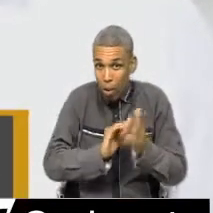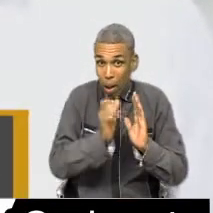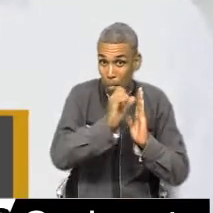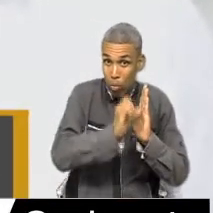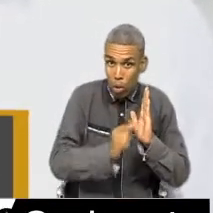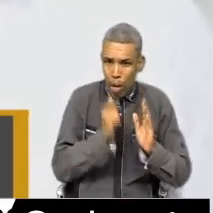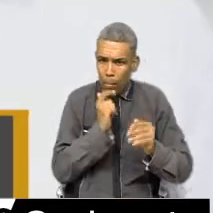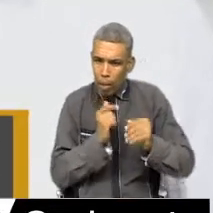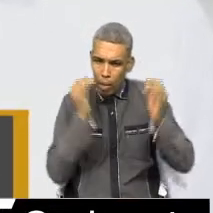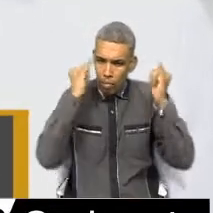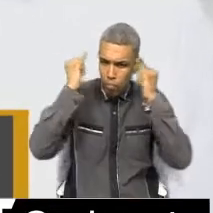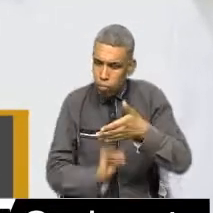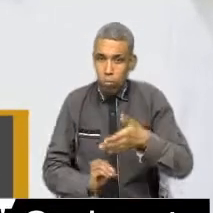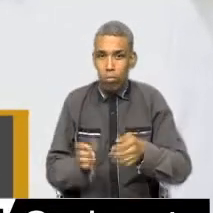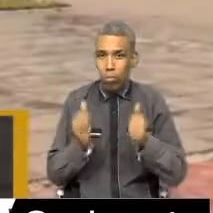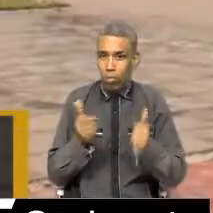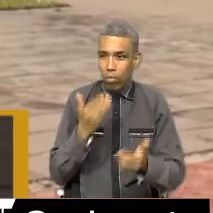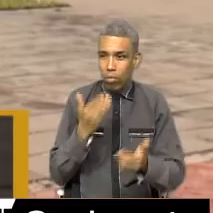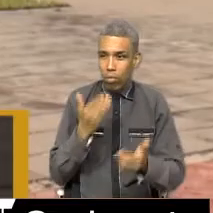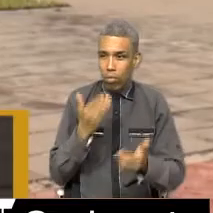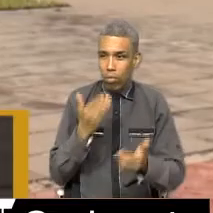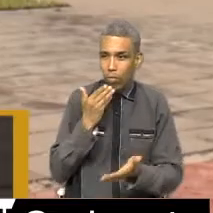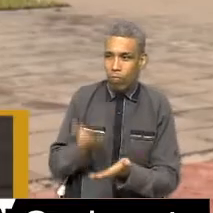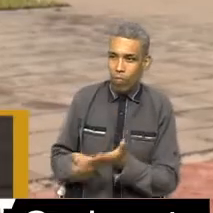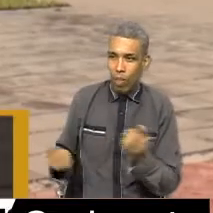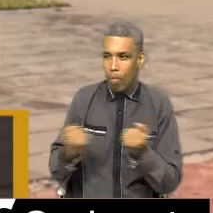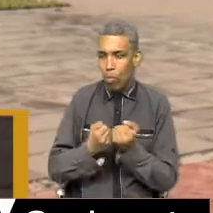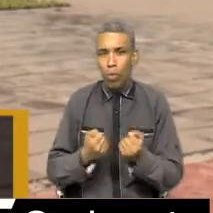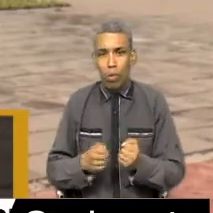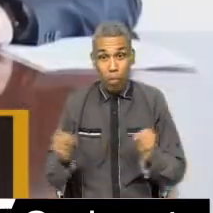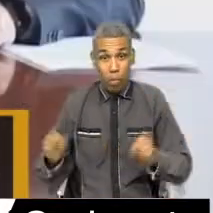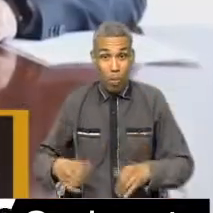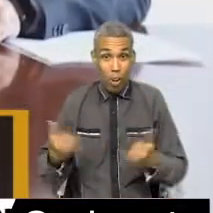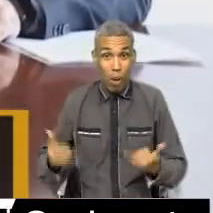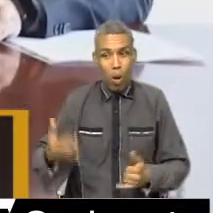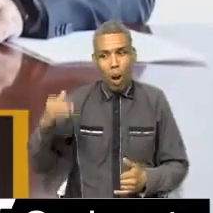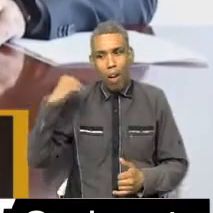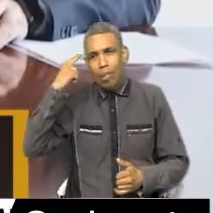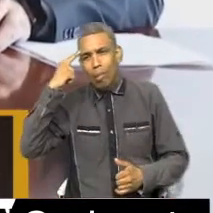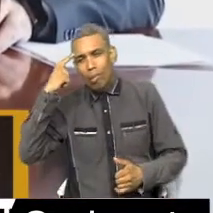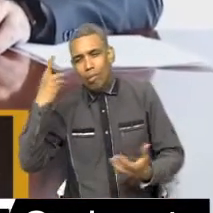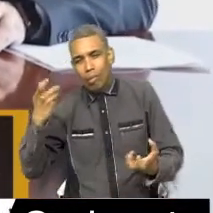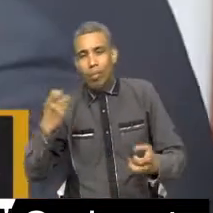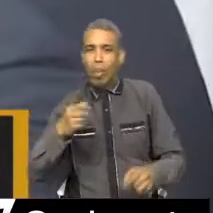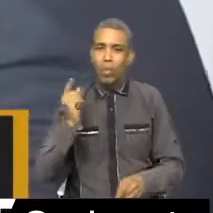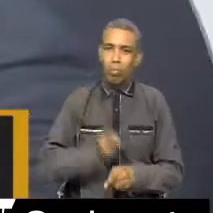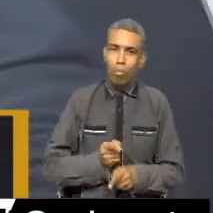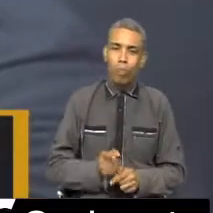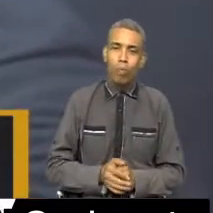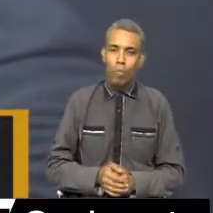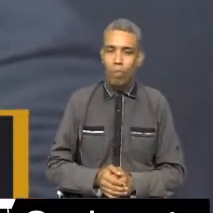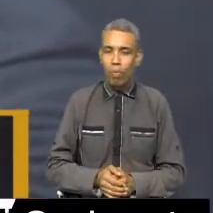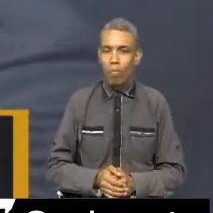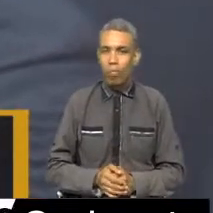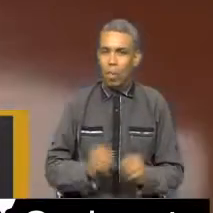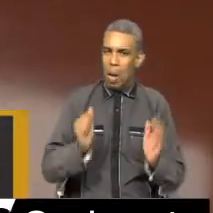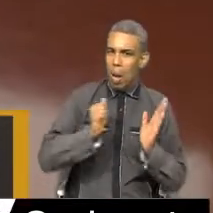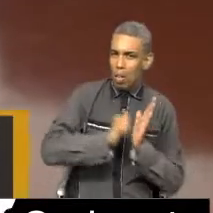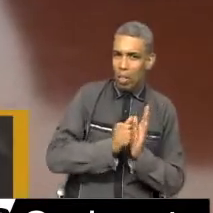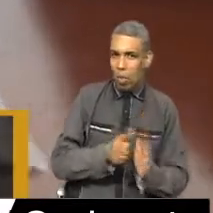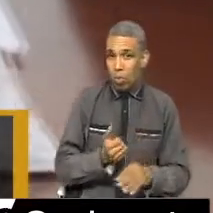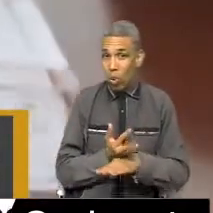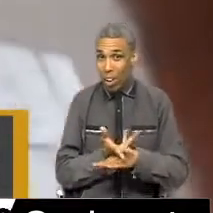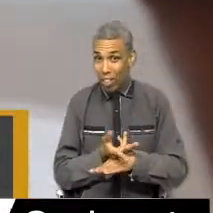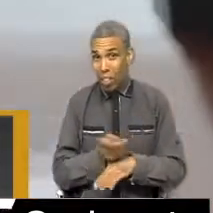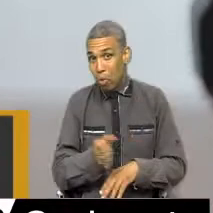el sueño de poder creer que podemos hacerlo, y este es un sueño de... Indicó además que los programas como licenciatura en artes, entre otros, ya